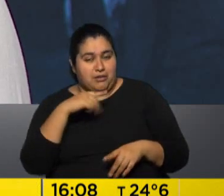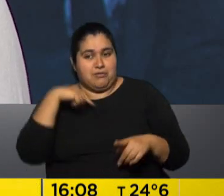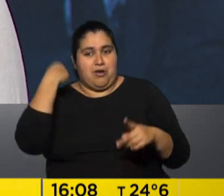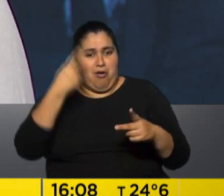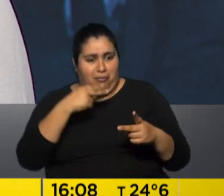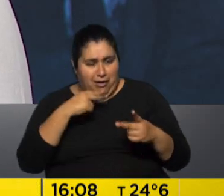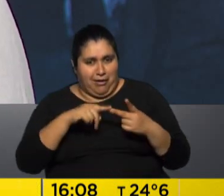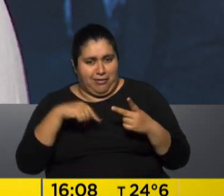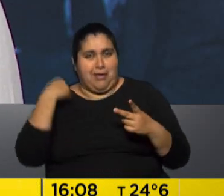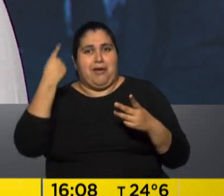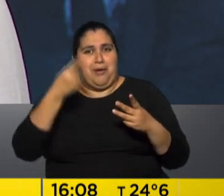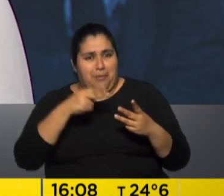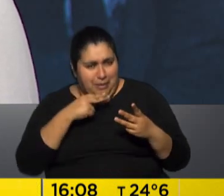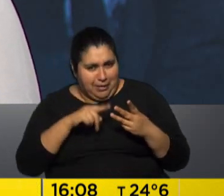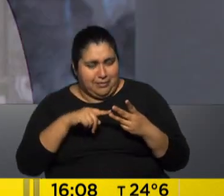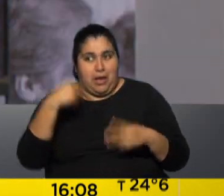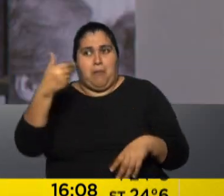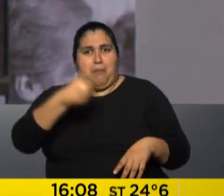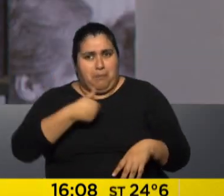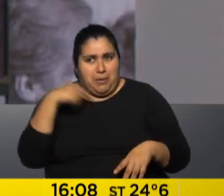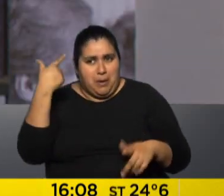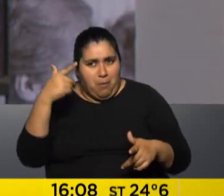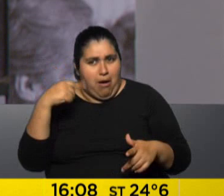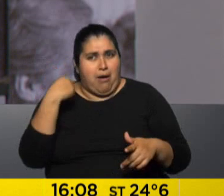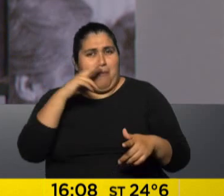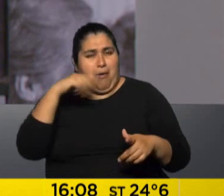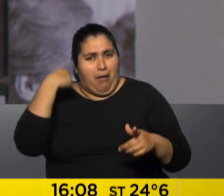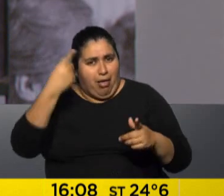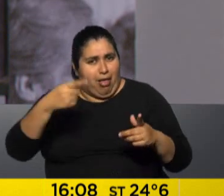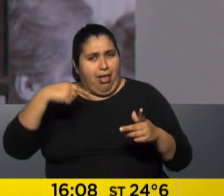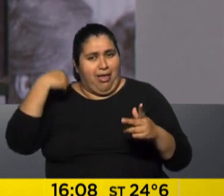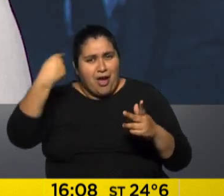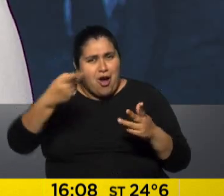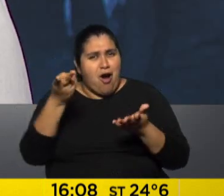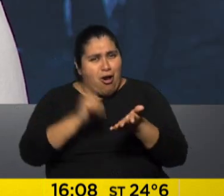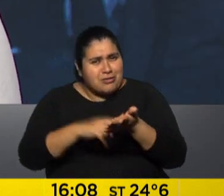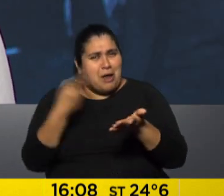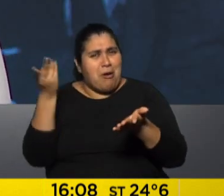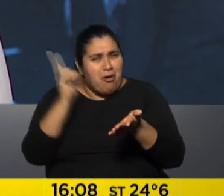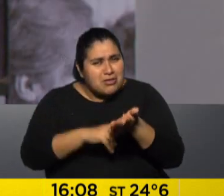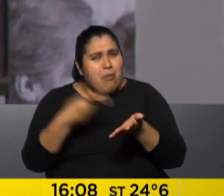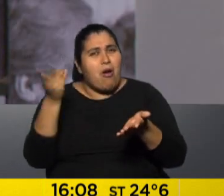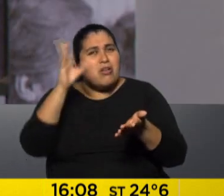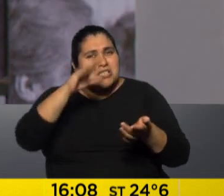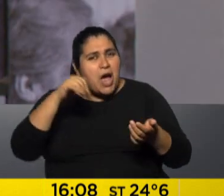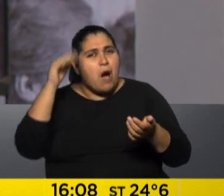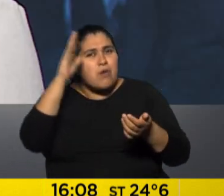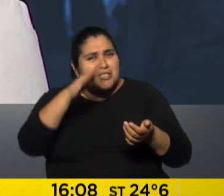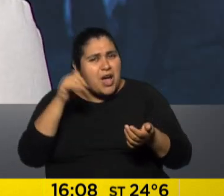exactamente lo mismo. Me dice, mirá, nos falta una de nuevo. Vení un rato. Claro, bueno, las rendiste en el equipo, parece. Llámenla de nuevo a Florencia.